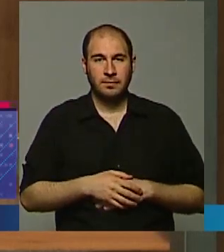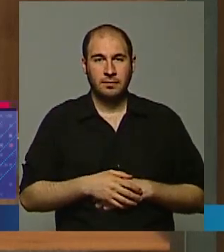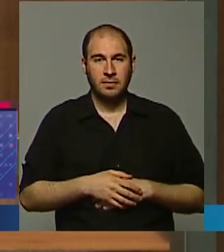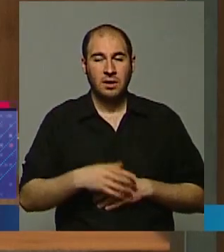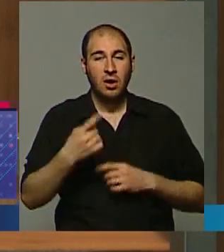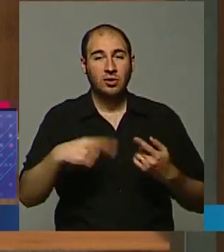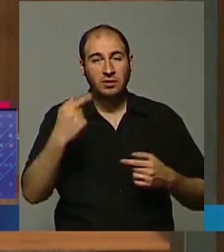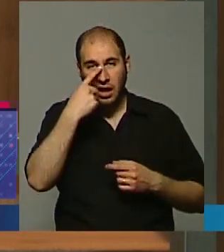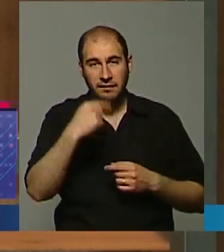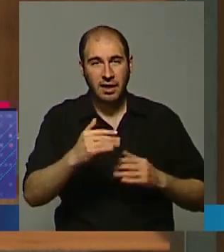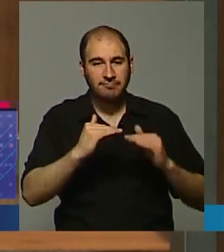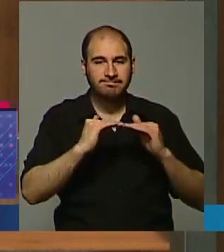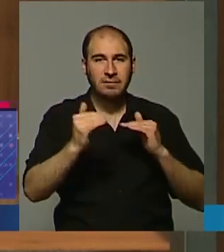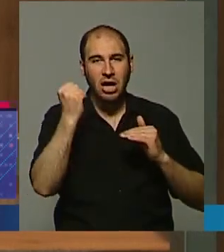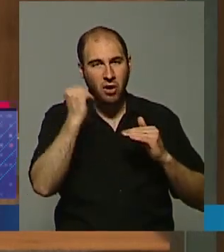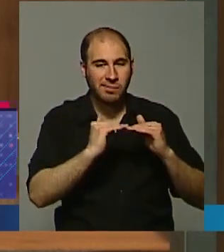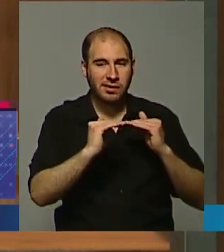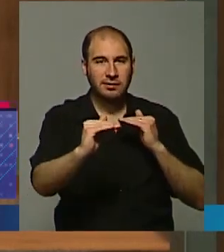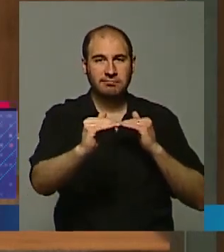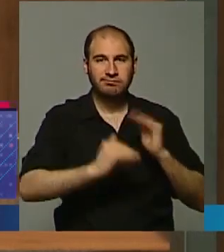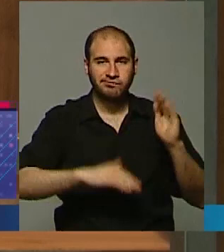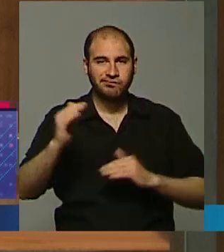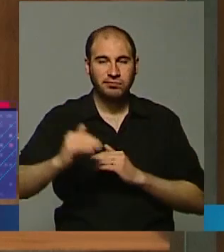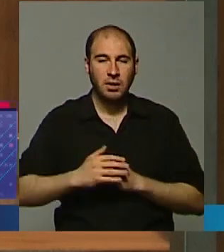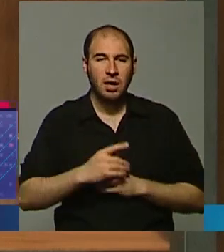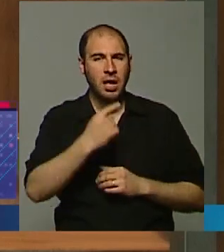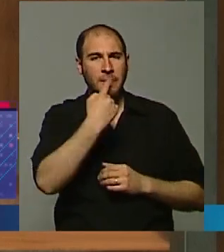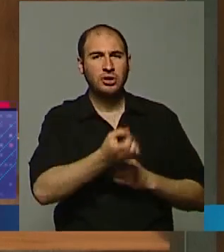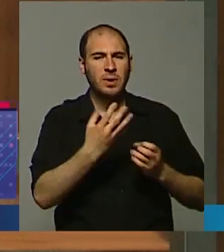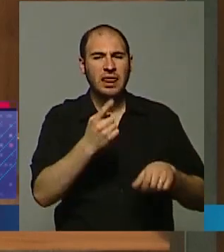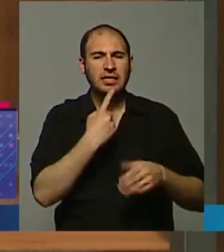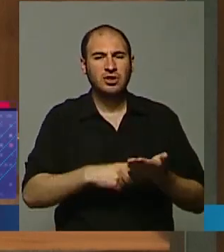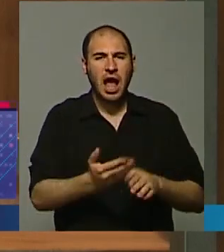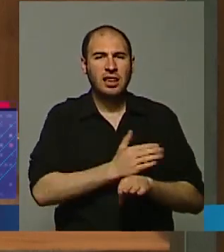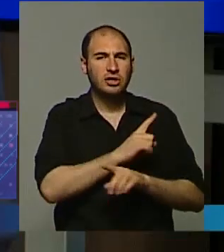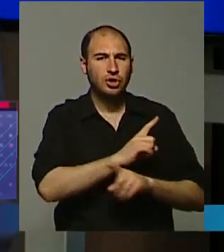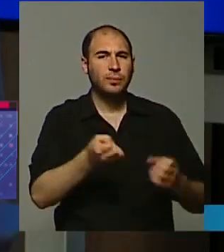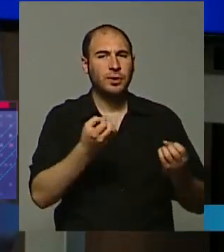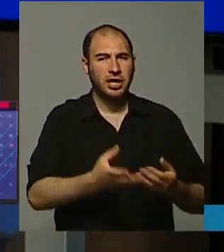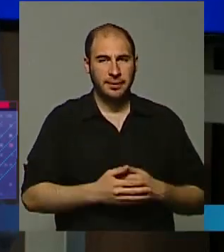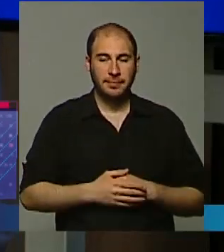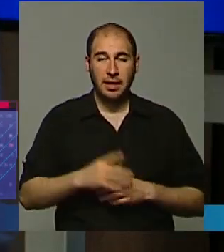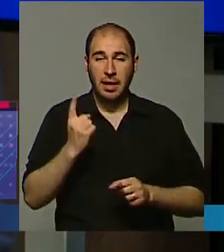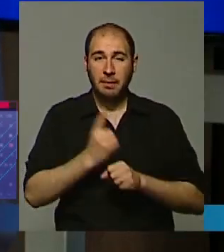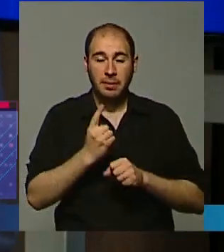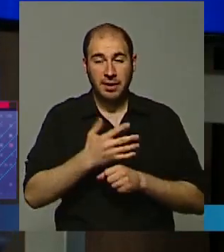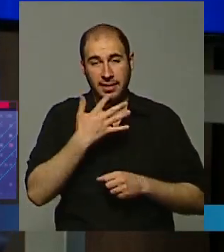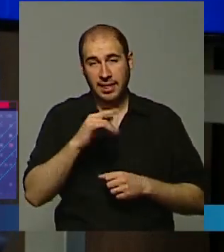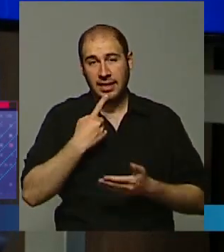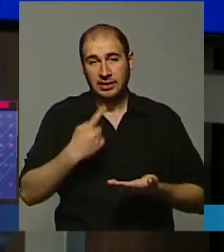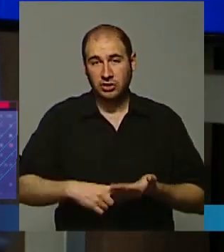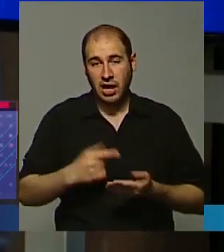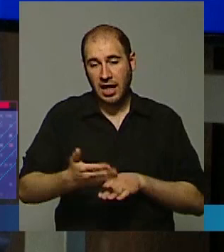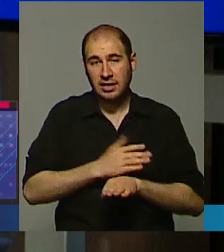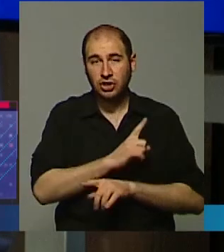en definitiva desestabilizaba la economía de nuestro país? ¿Por qué no se tomó esta decisión antes, José? En principio uno entiende que esta decisión no se